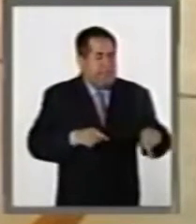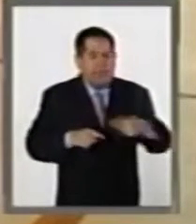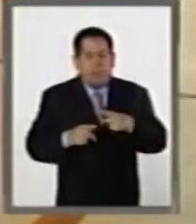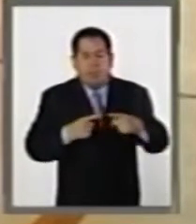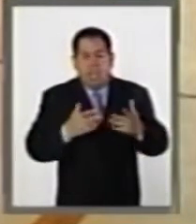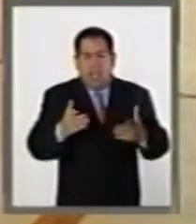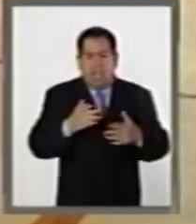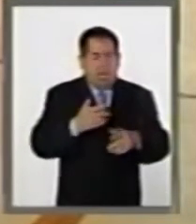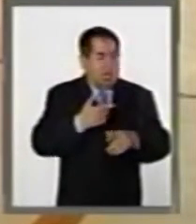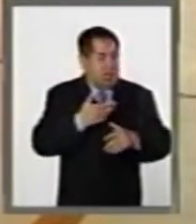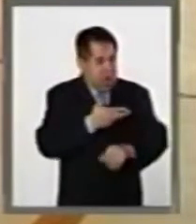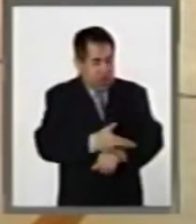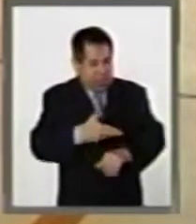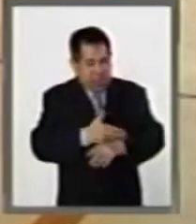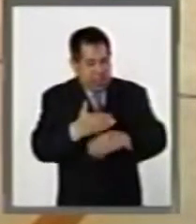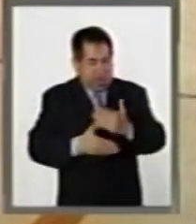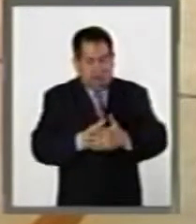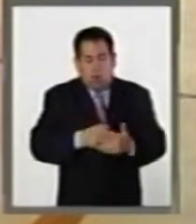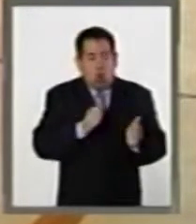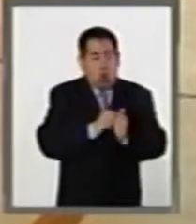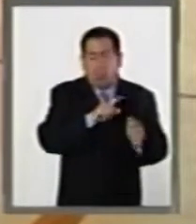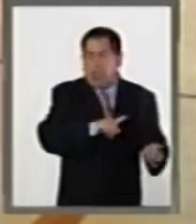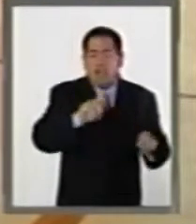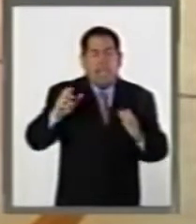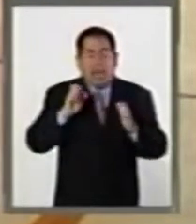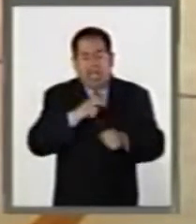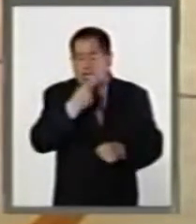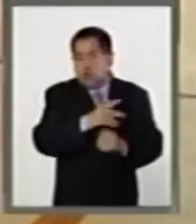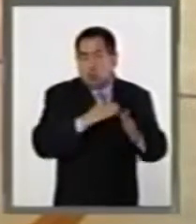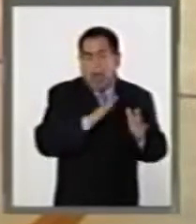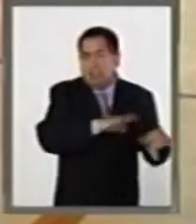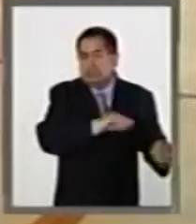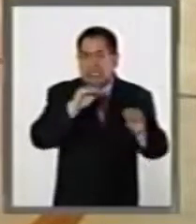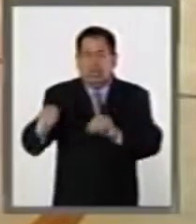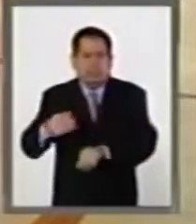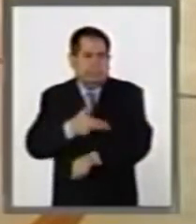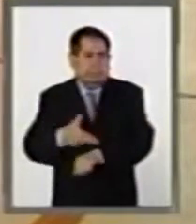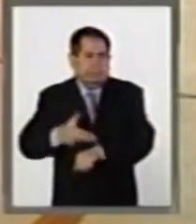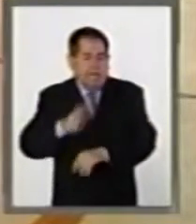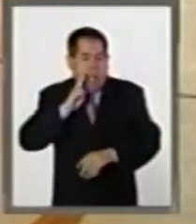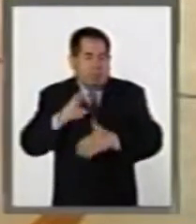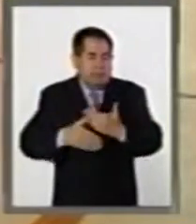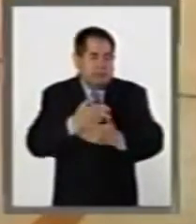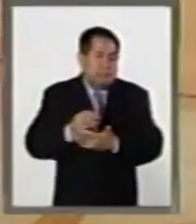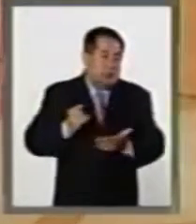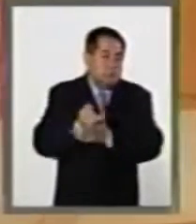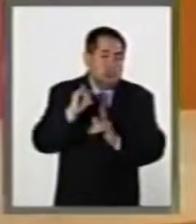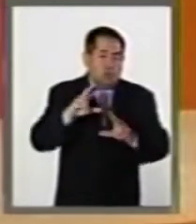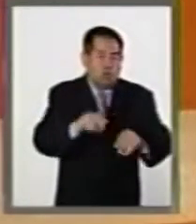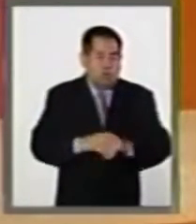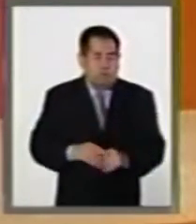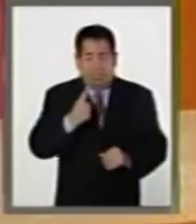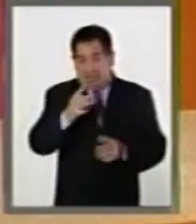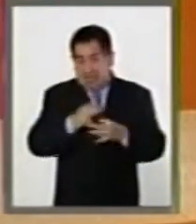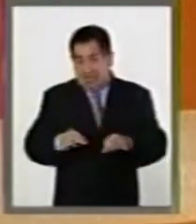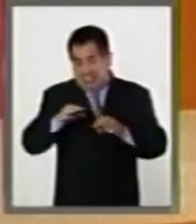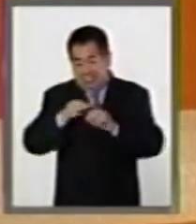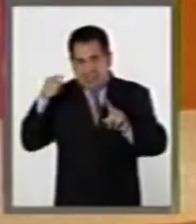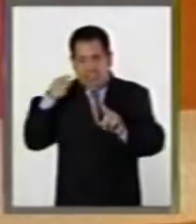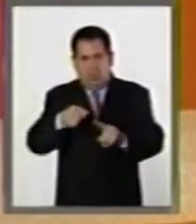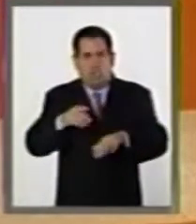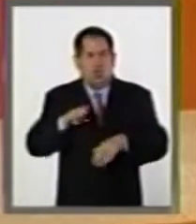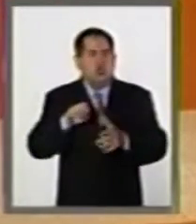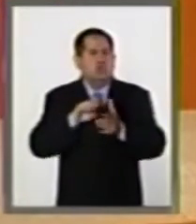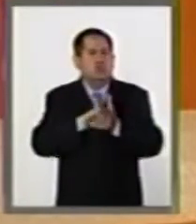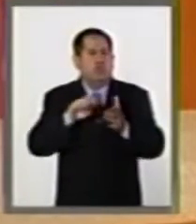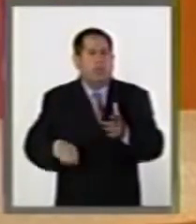deberían estar enfrentando su proceso en libertad. Particular mención merece lo relativo al